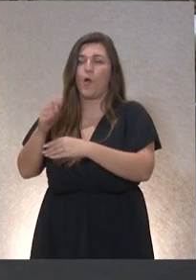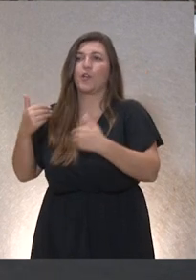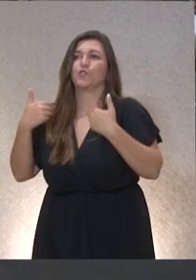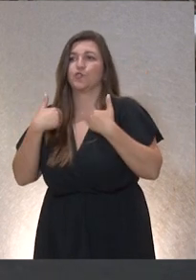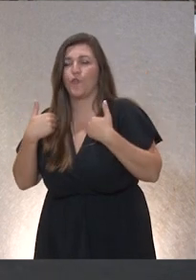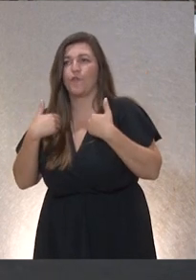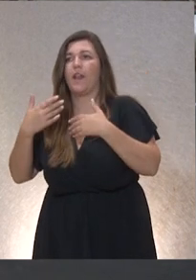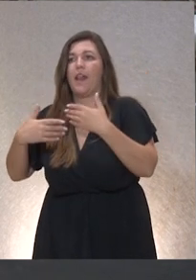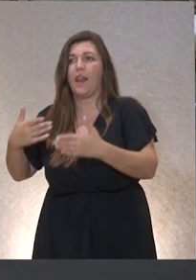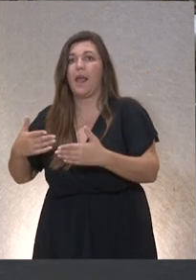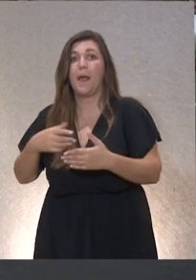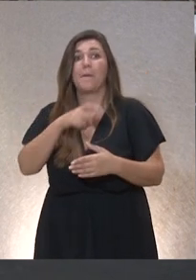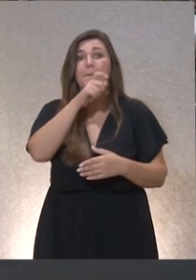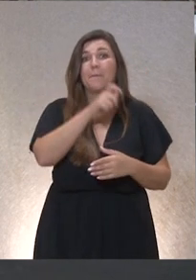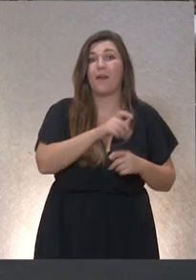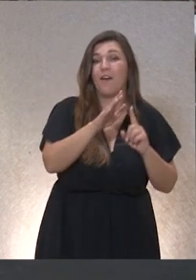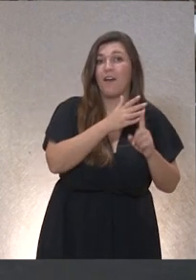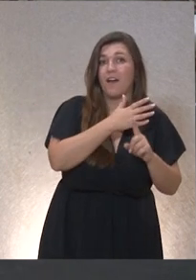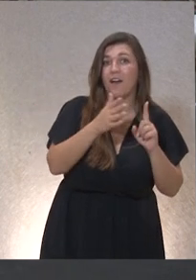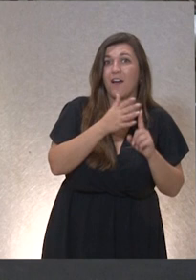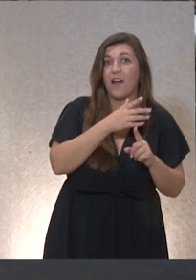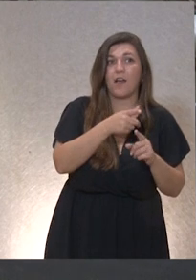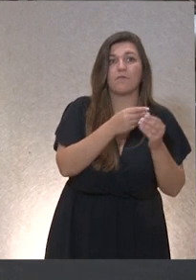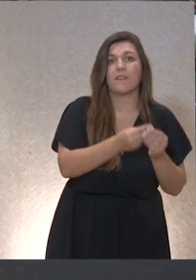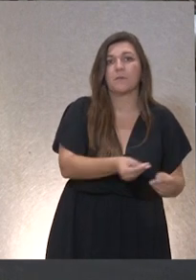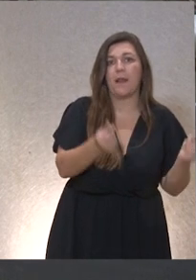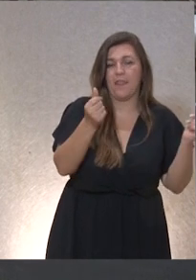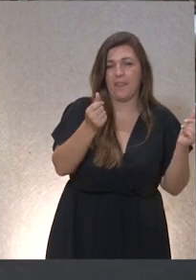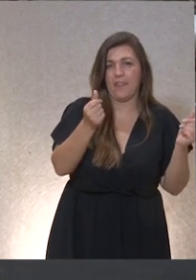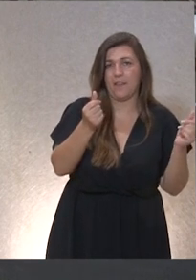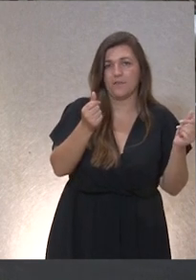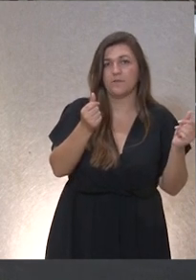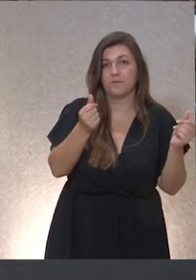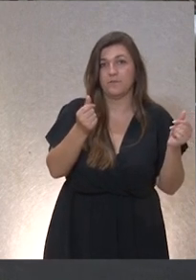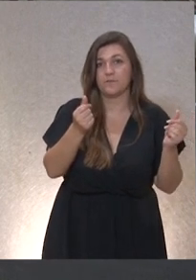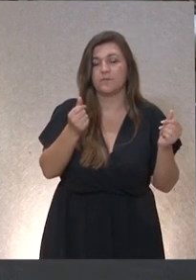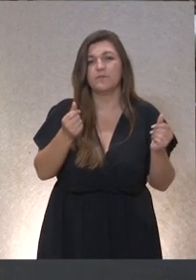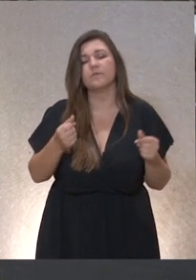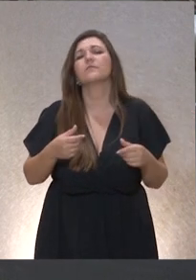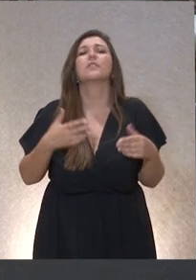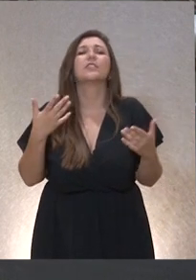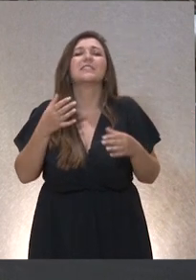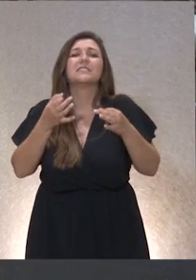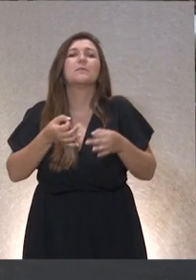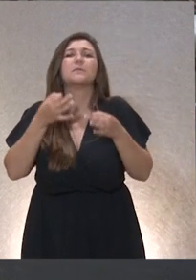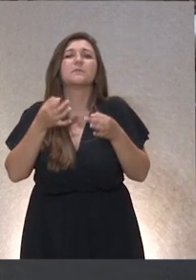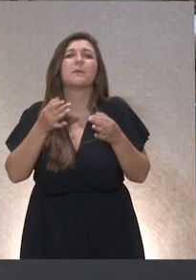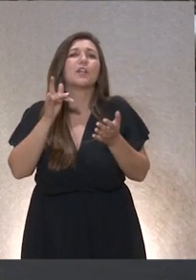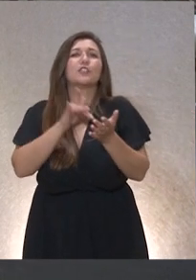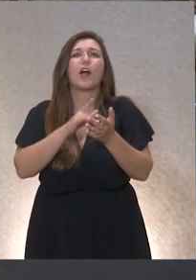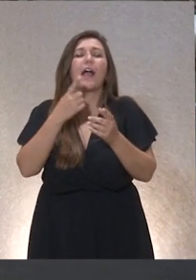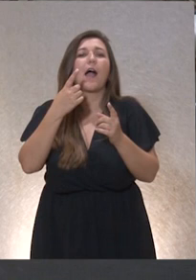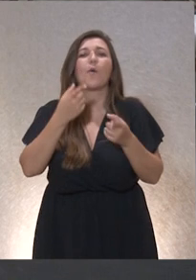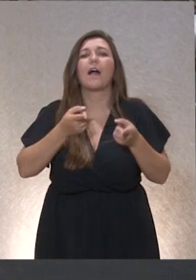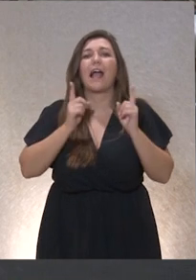la que tal y el victimario desaparece no y y nos suele ocurrir luego que cuando hay un caso